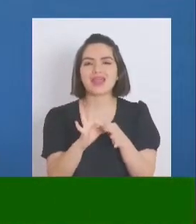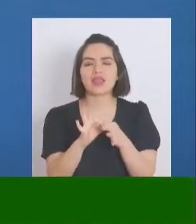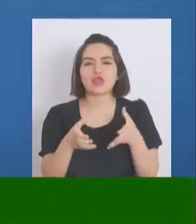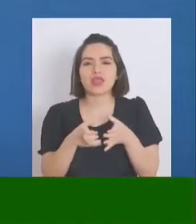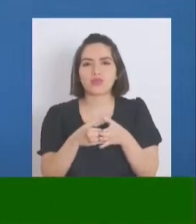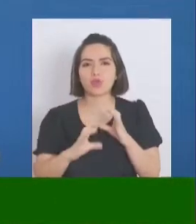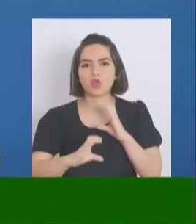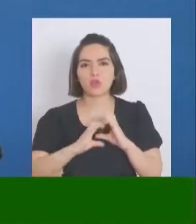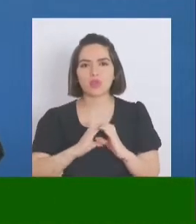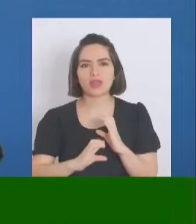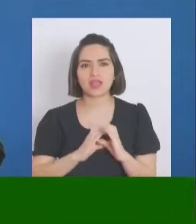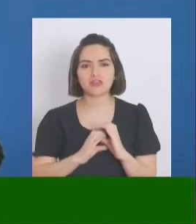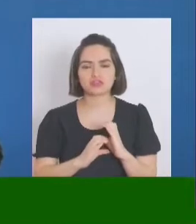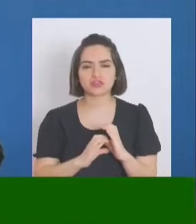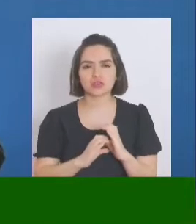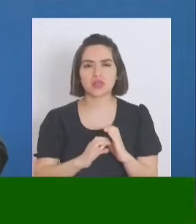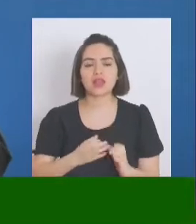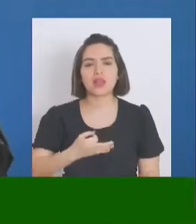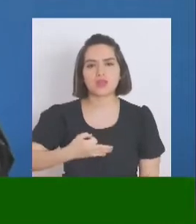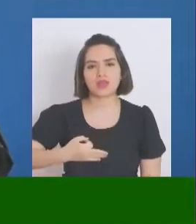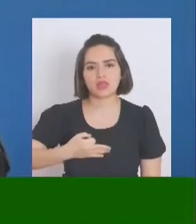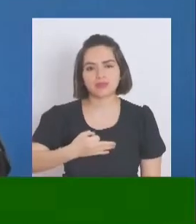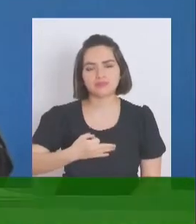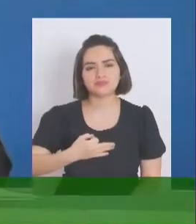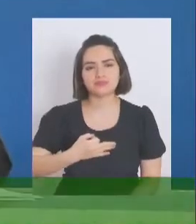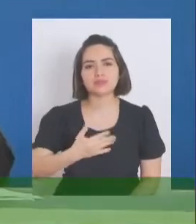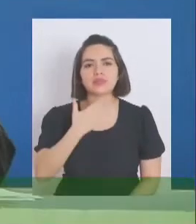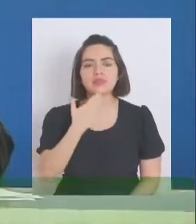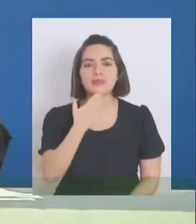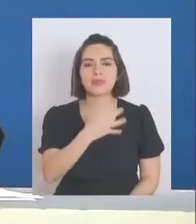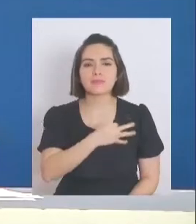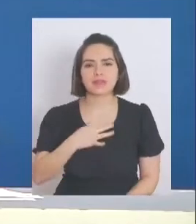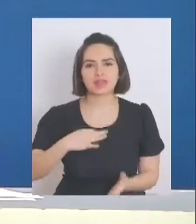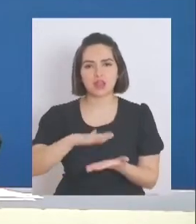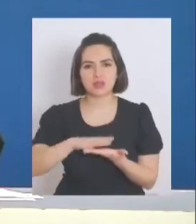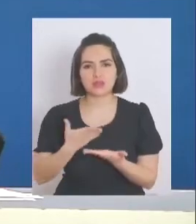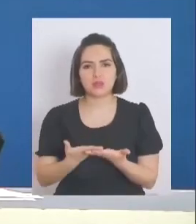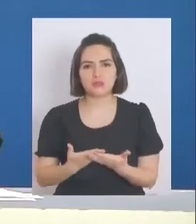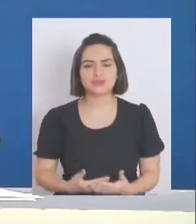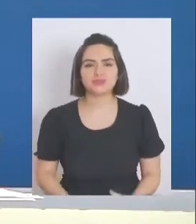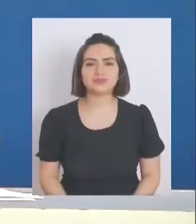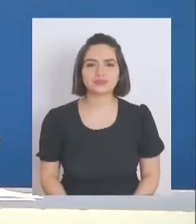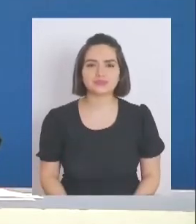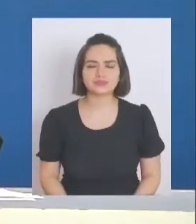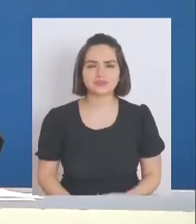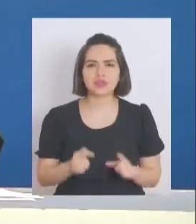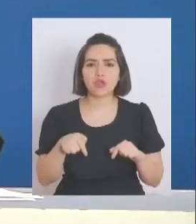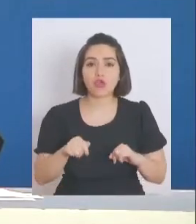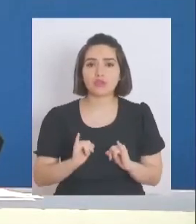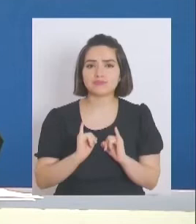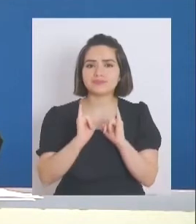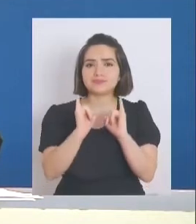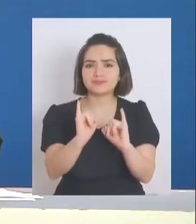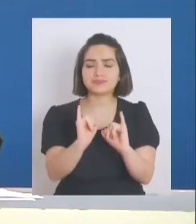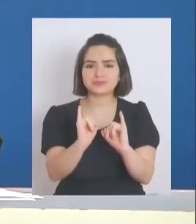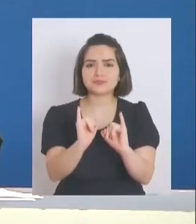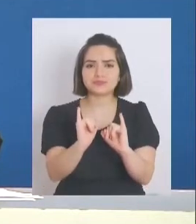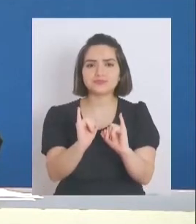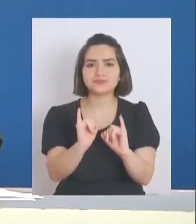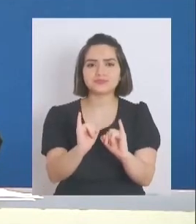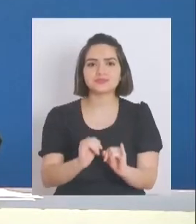comunicacional de La Moneda y del Ministerio de Salud. En el reporte diario de hoy